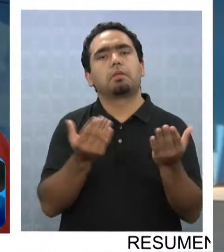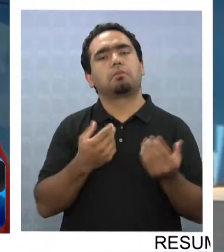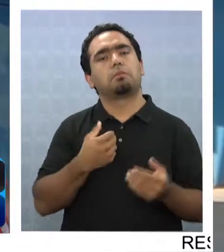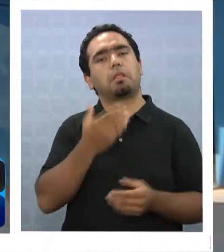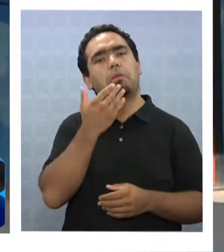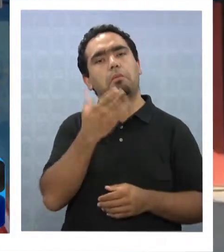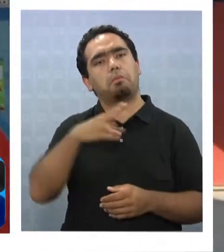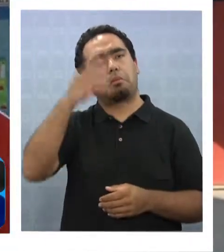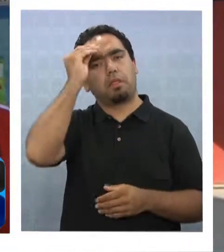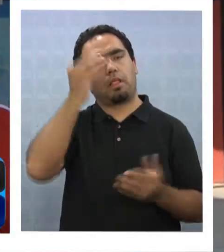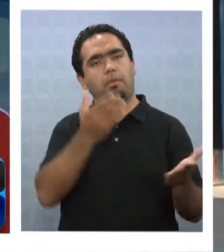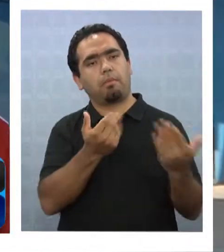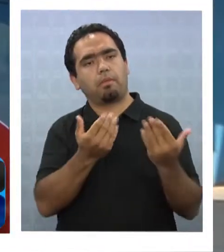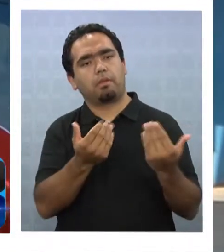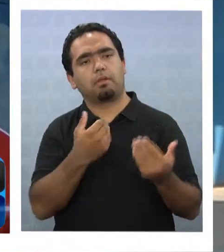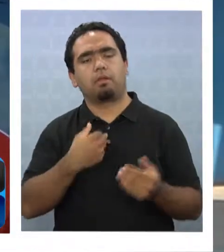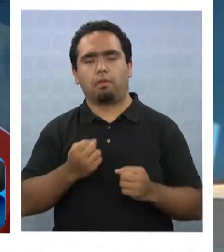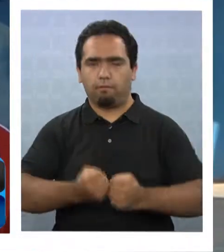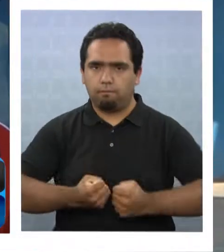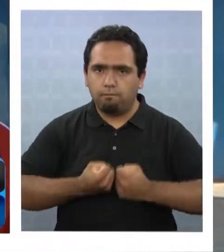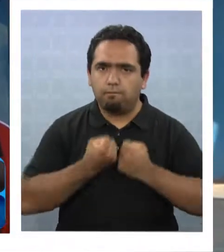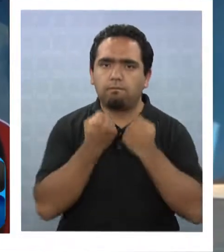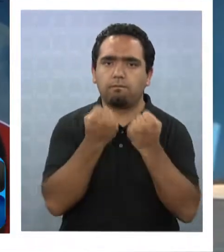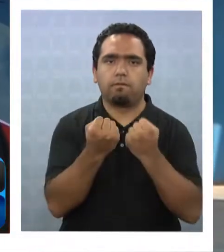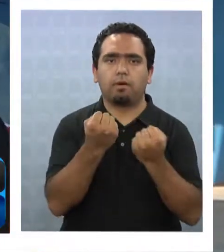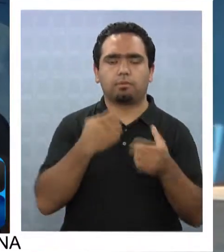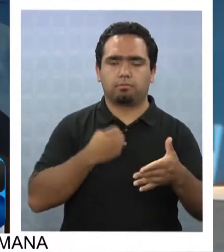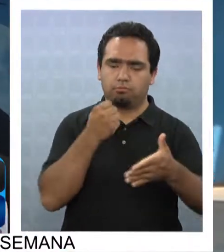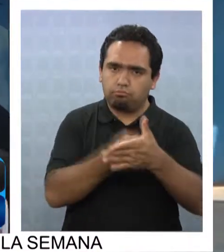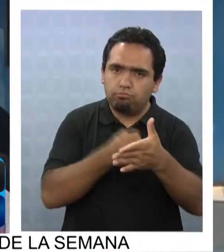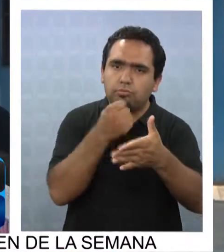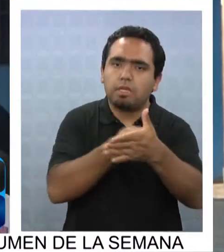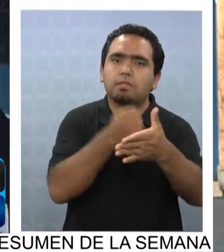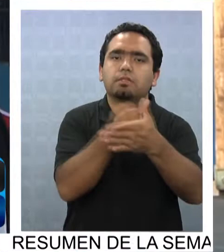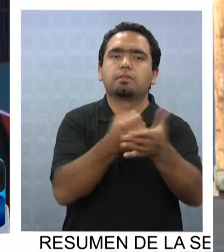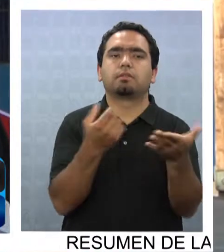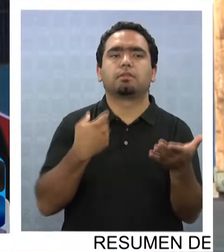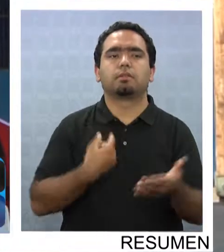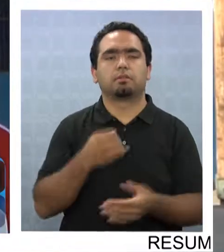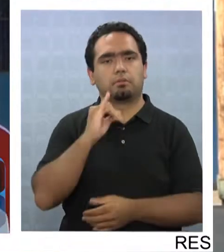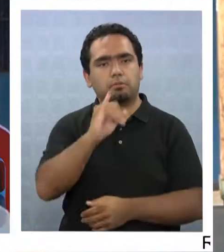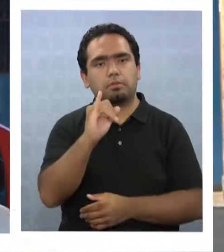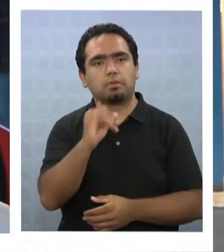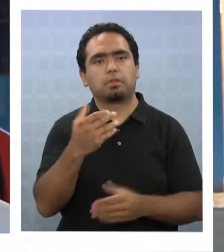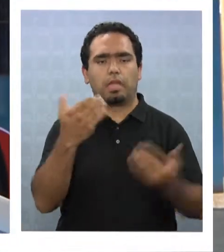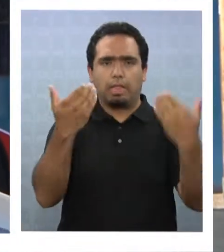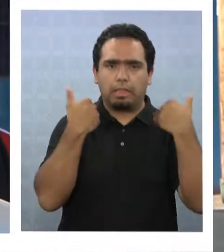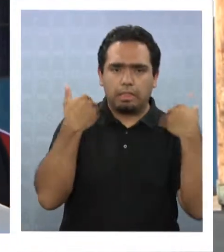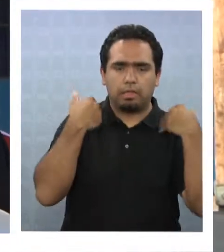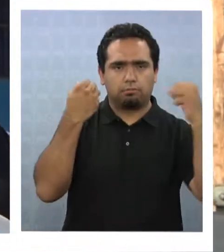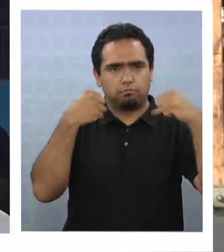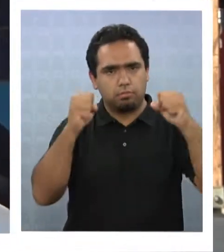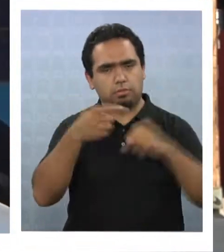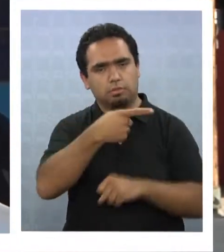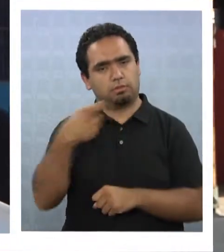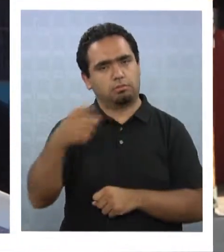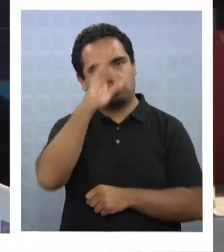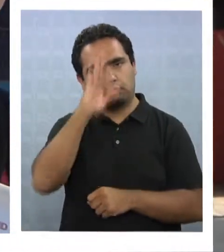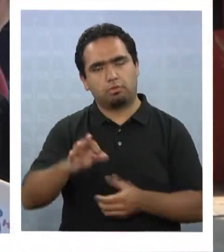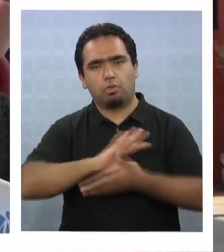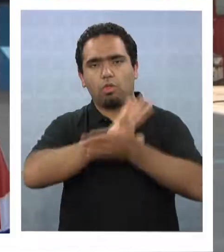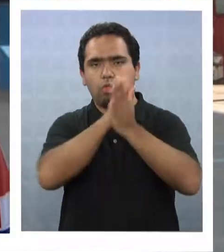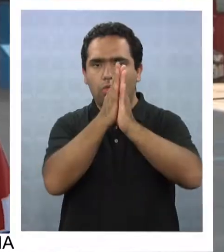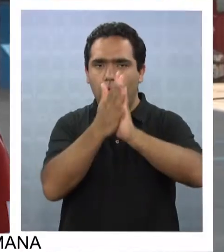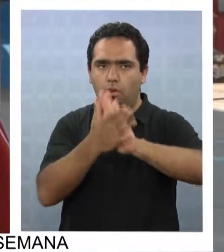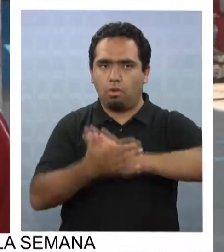uno tiene que esforzarse para llegar ahí y tiene que ser perseverante. El entrenamiento tiene que dar 100% en todo el